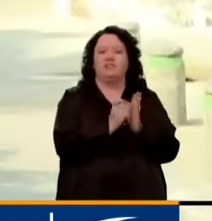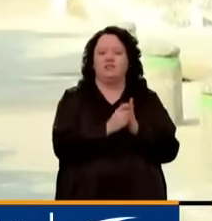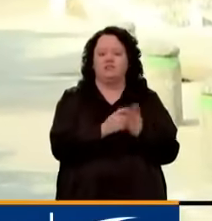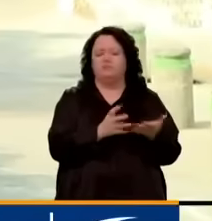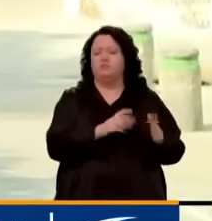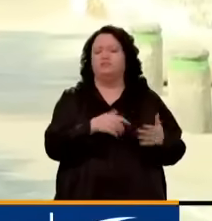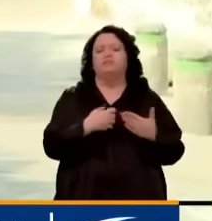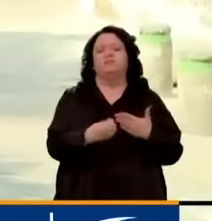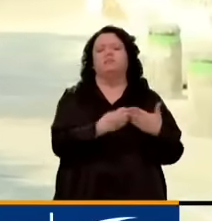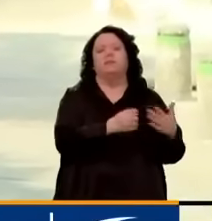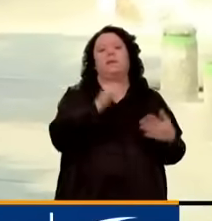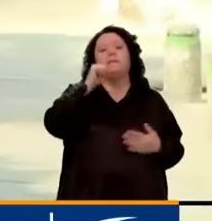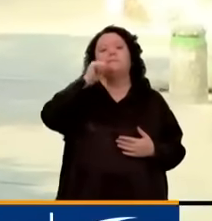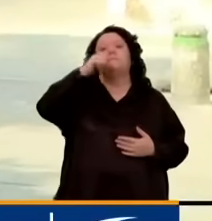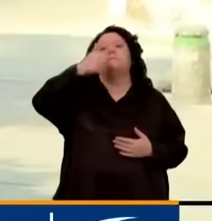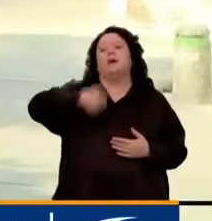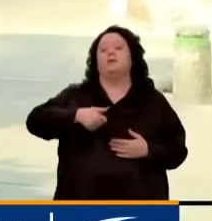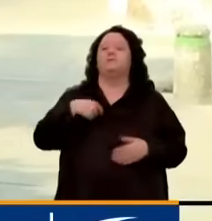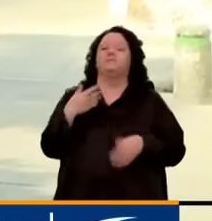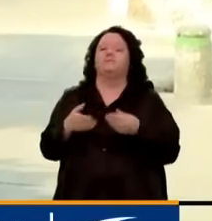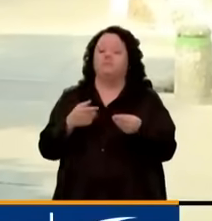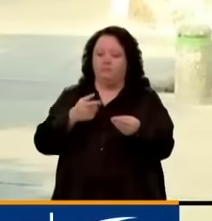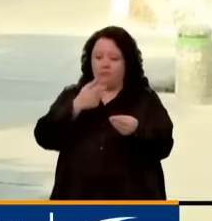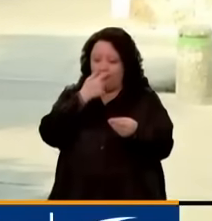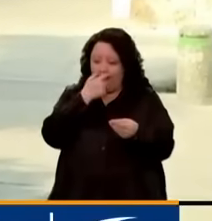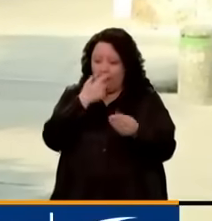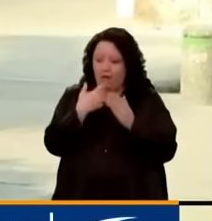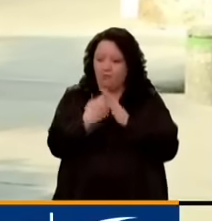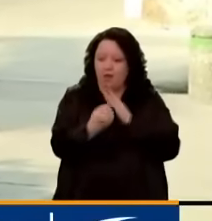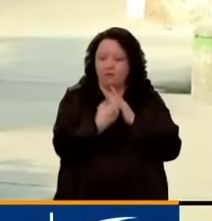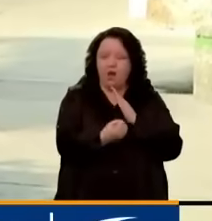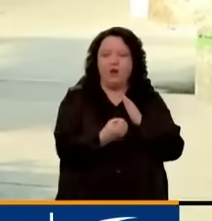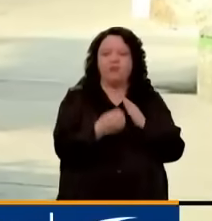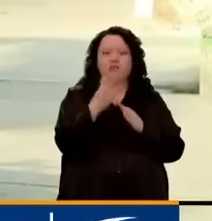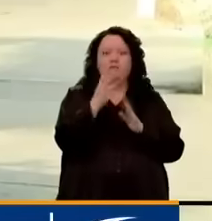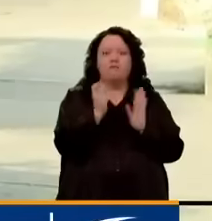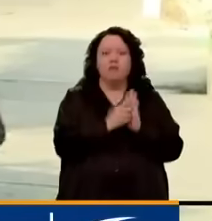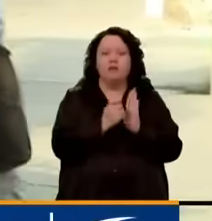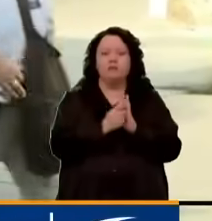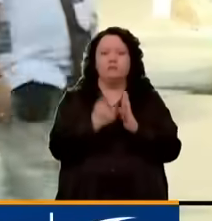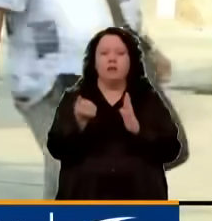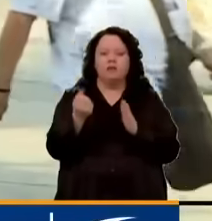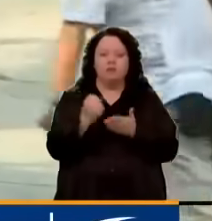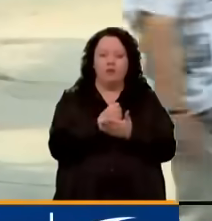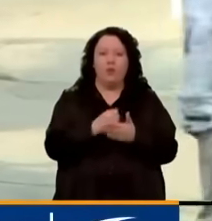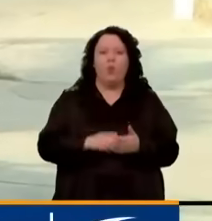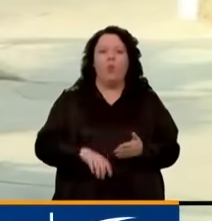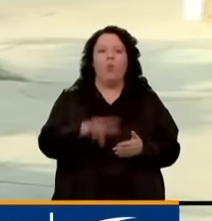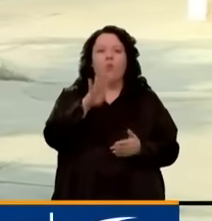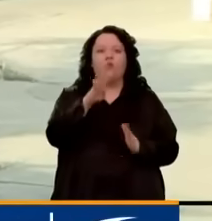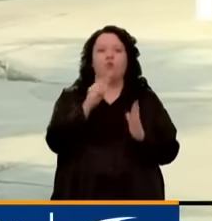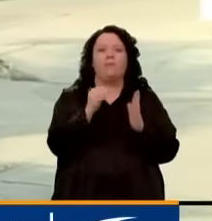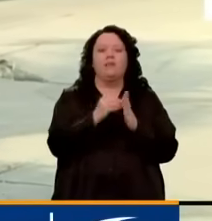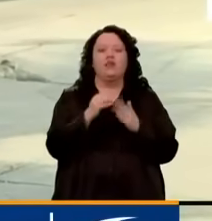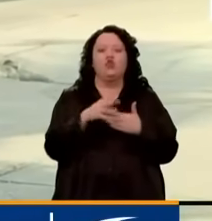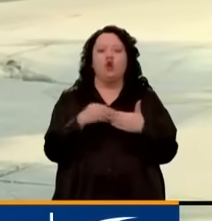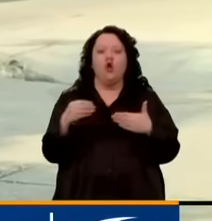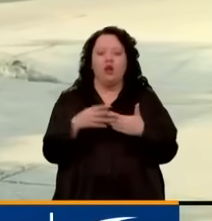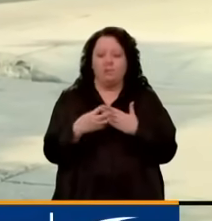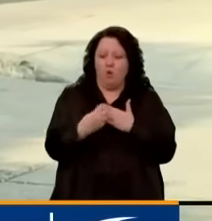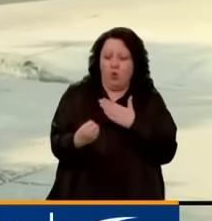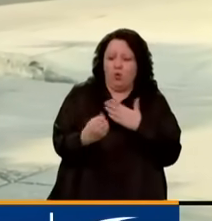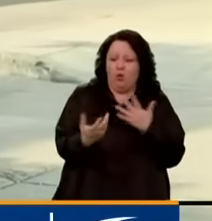día siguiente se percató que le habían debitado en tres ocasiones más de $4,000.